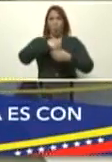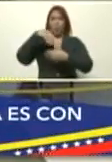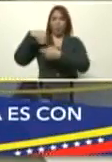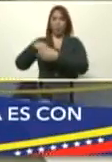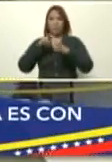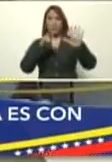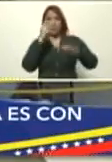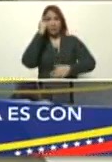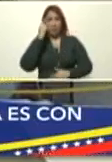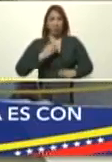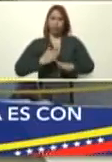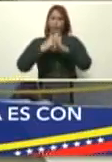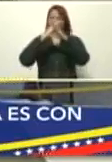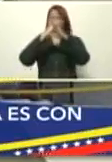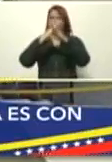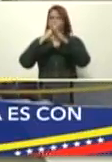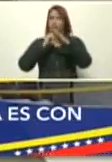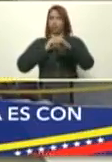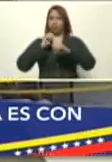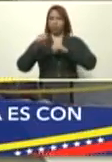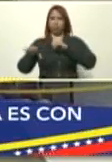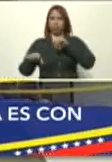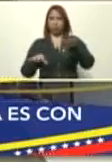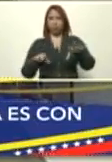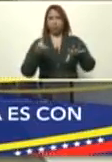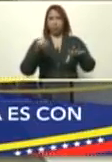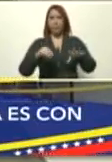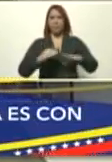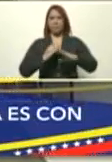el contagio y mantener a raya